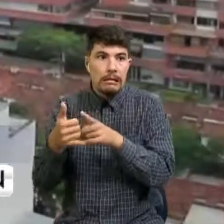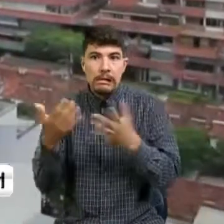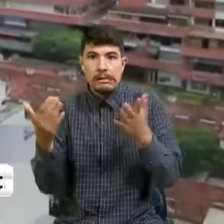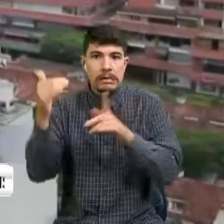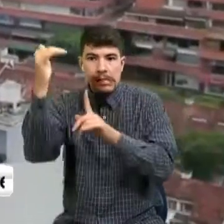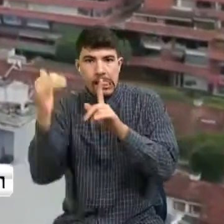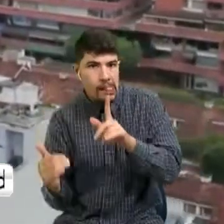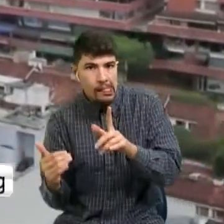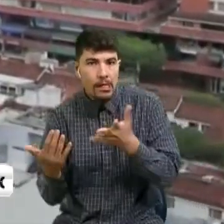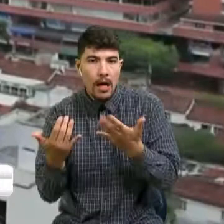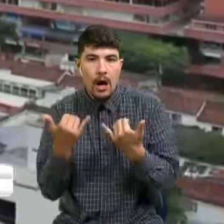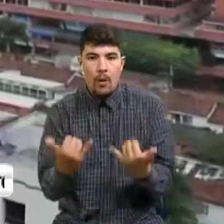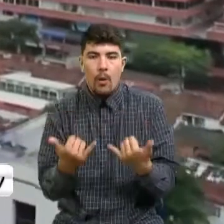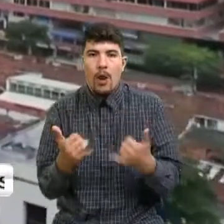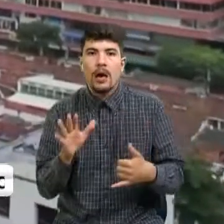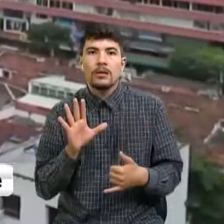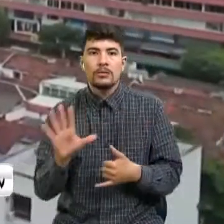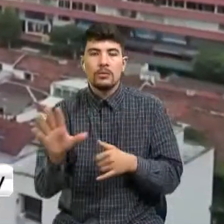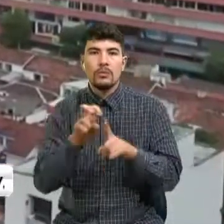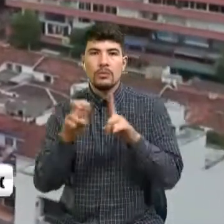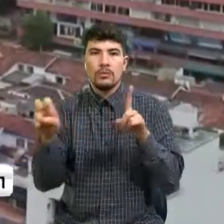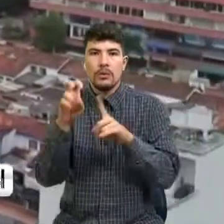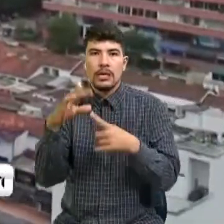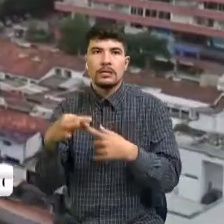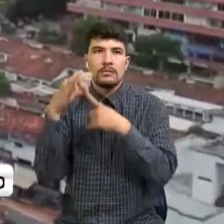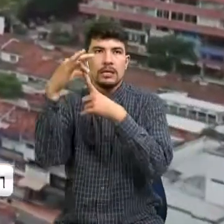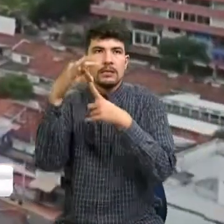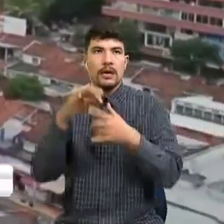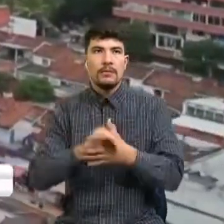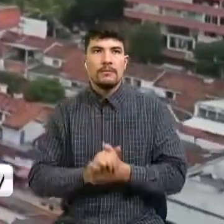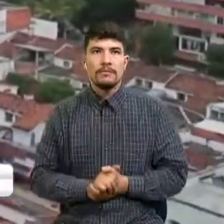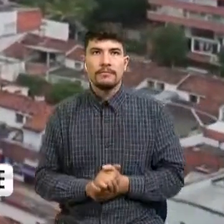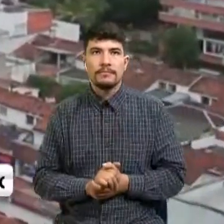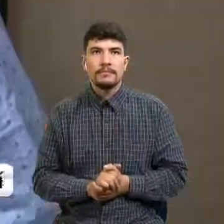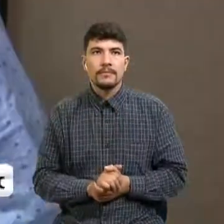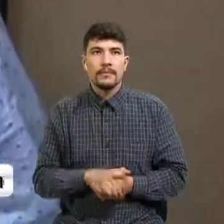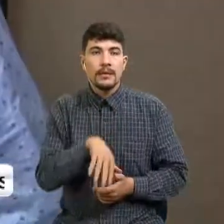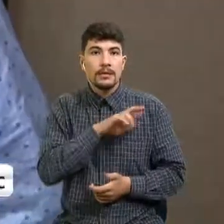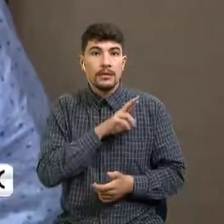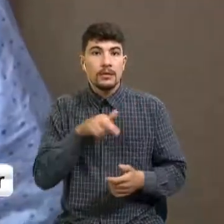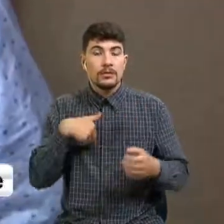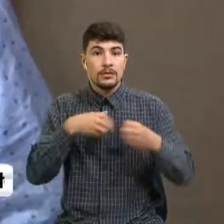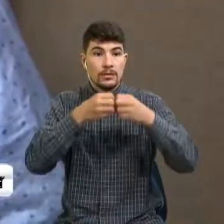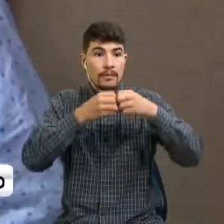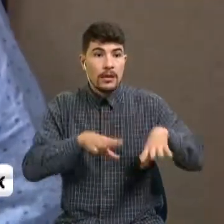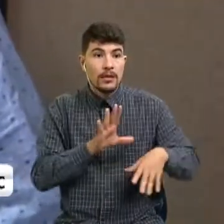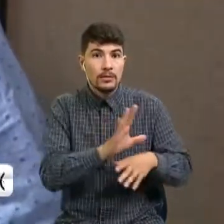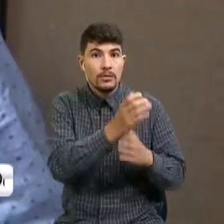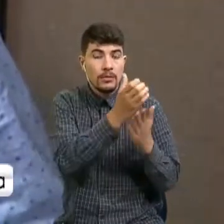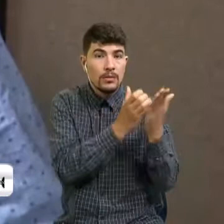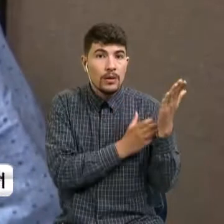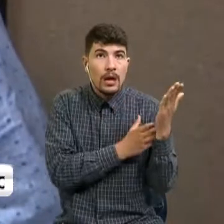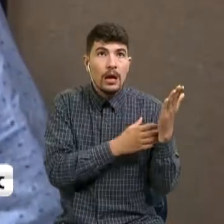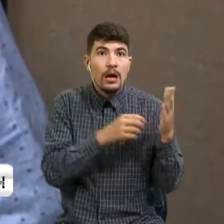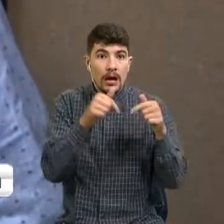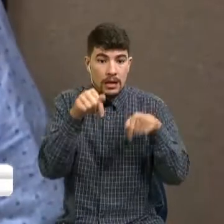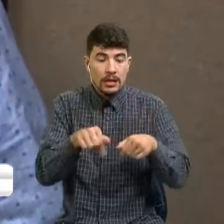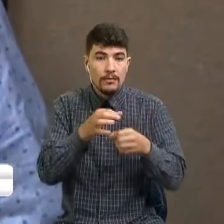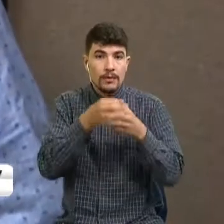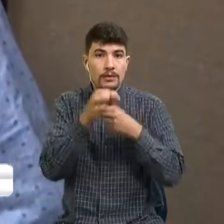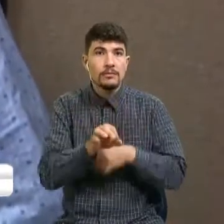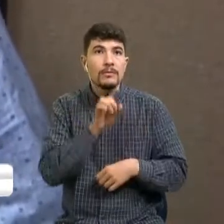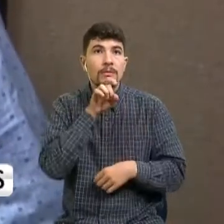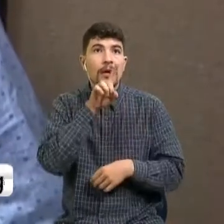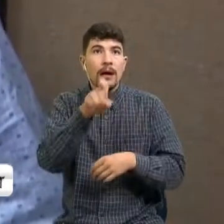actualmente tiene una categoría especial si perdemos la categorización el municipio bucaramanga puede